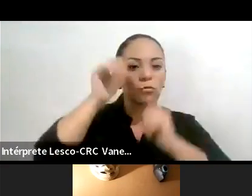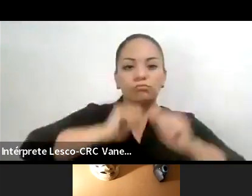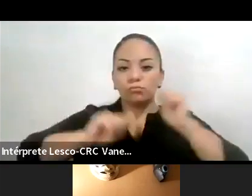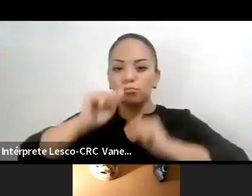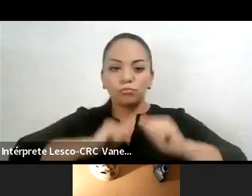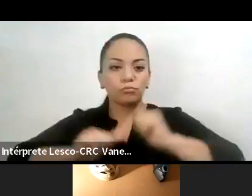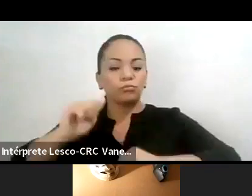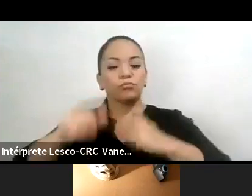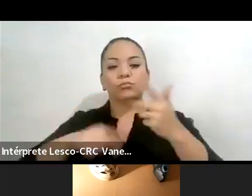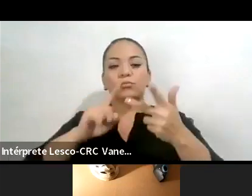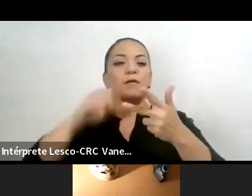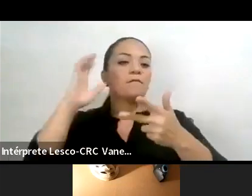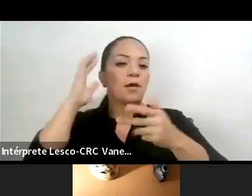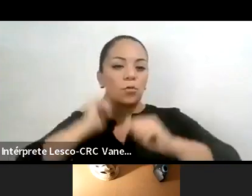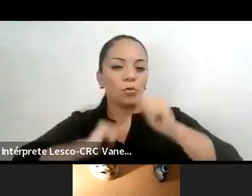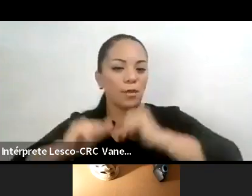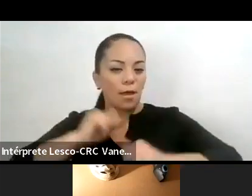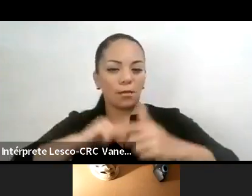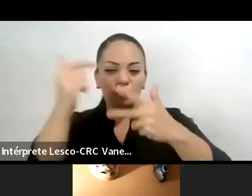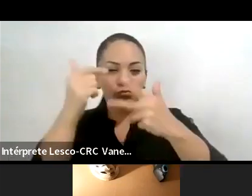el radioteatro,